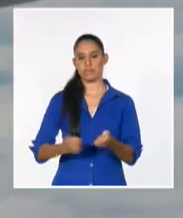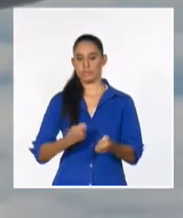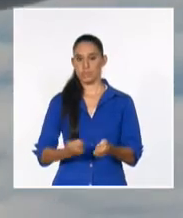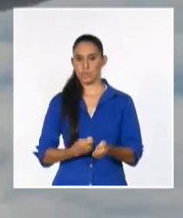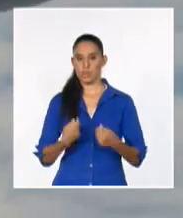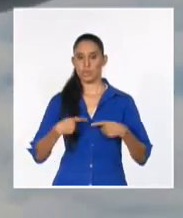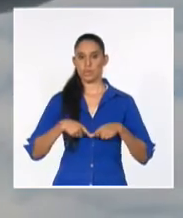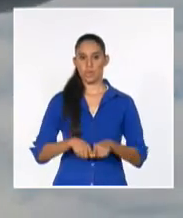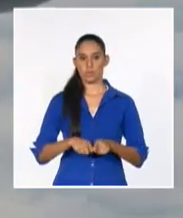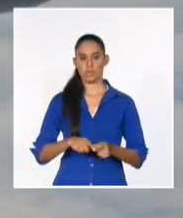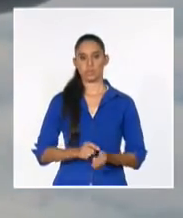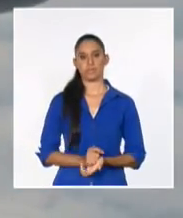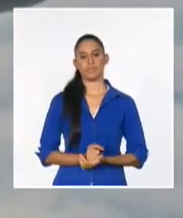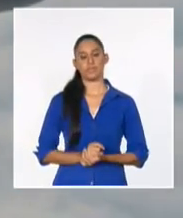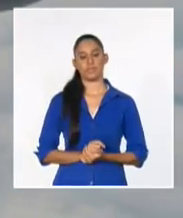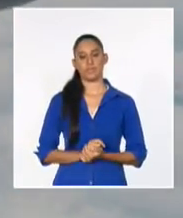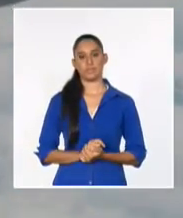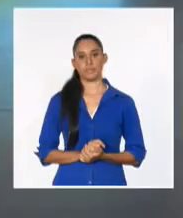prometió Jens Stoltenberg.